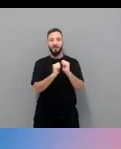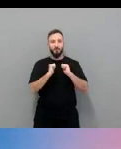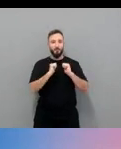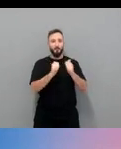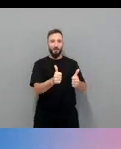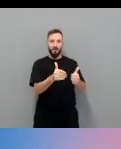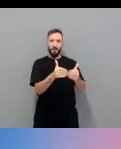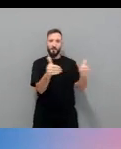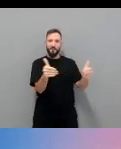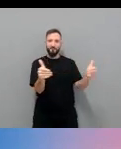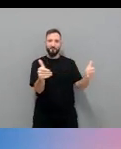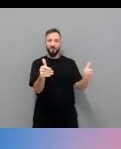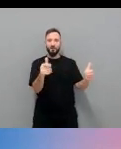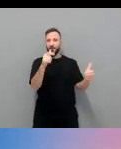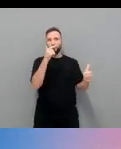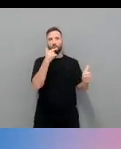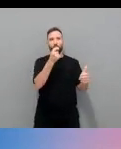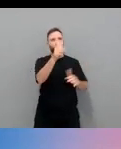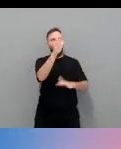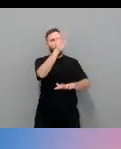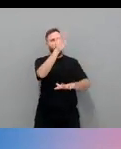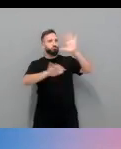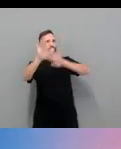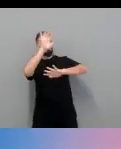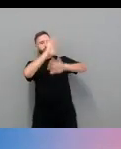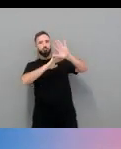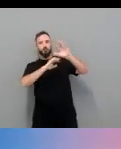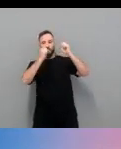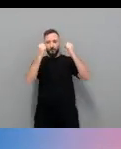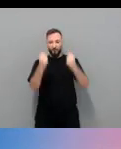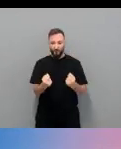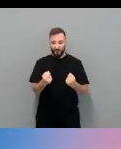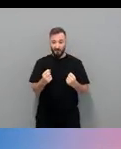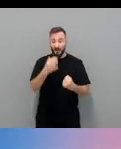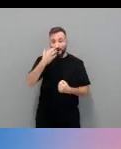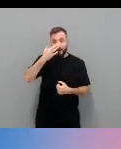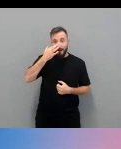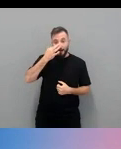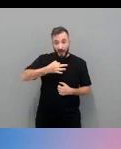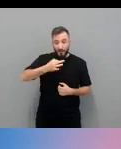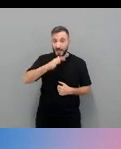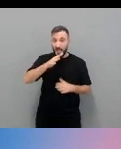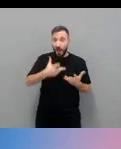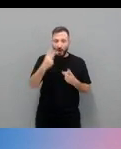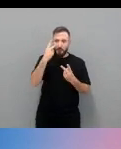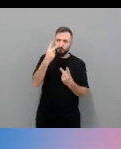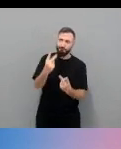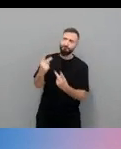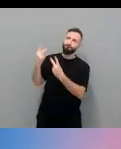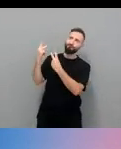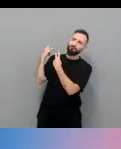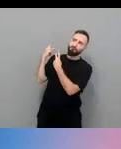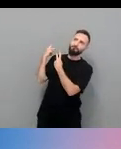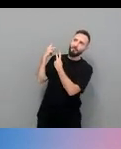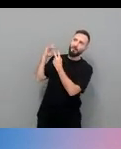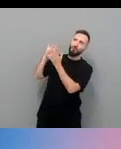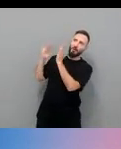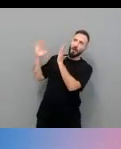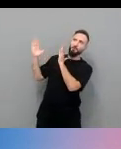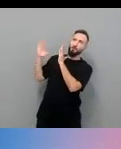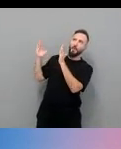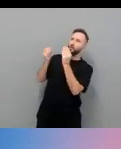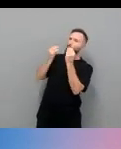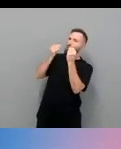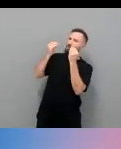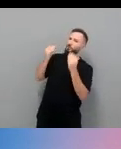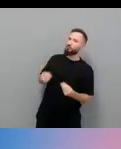era como un caos, ¿no? Pero era un caos que realmente ahora, echando la vista atrás, digo, realmente fue un momento histórico